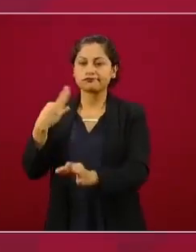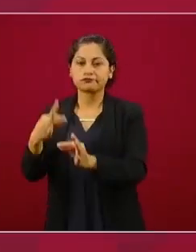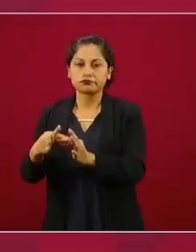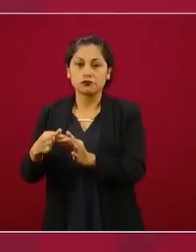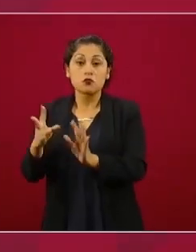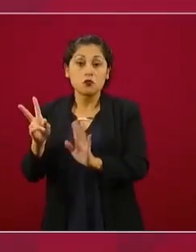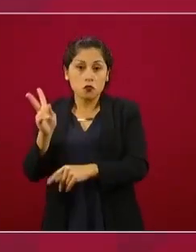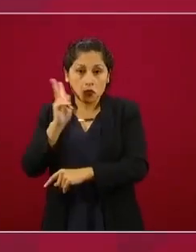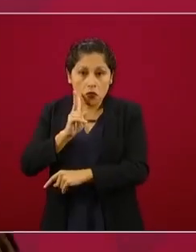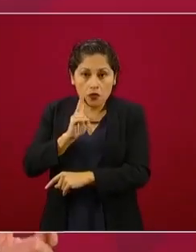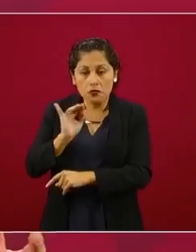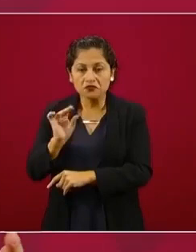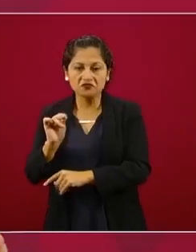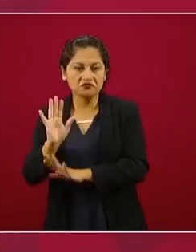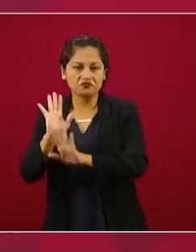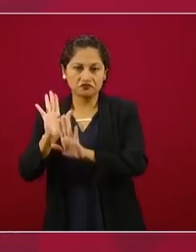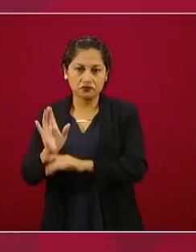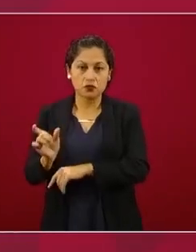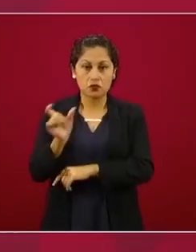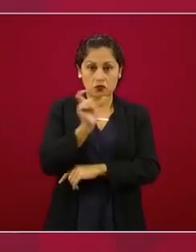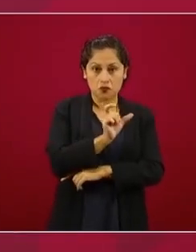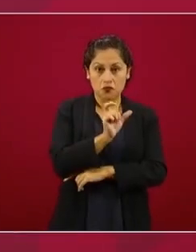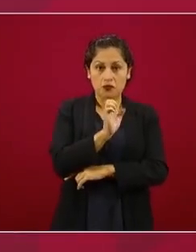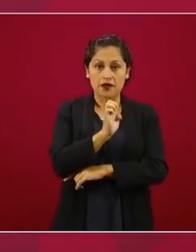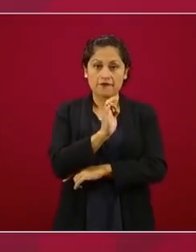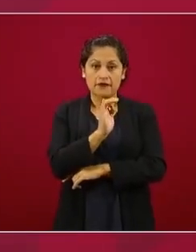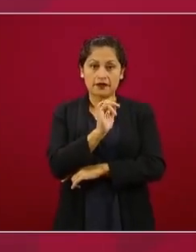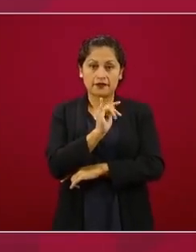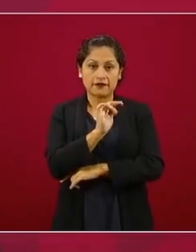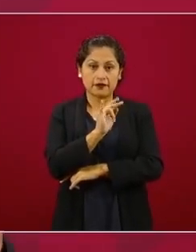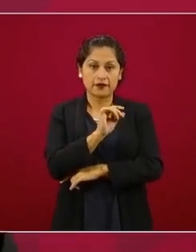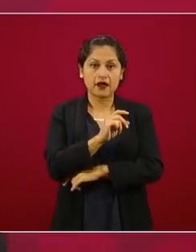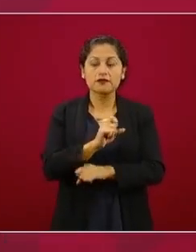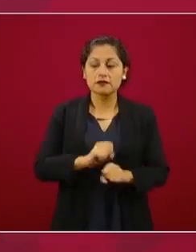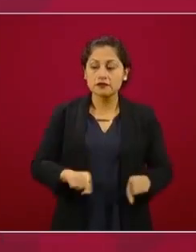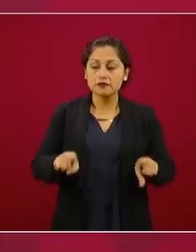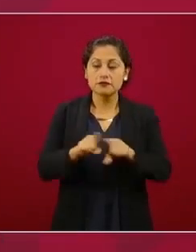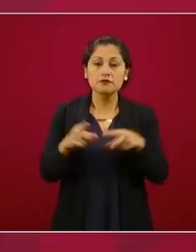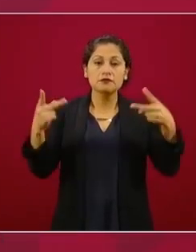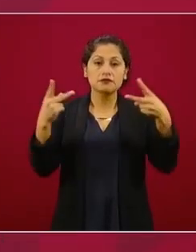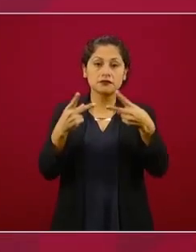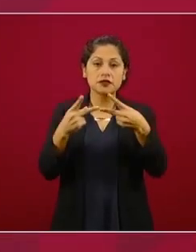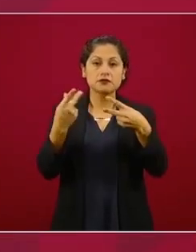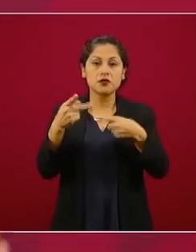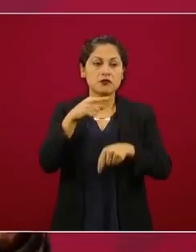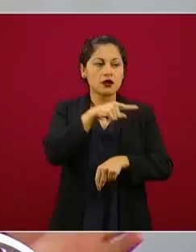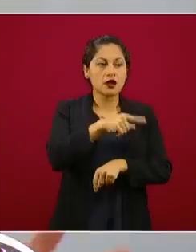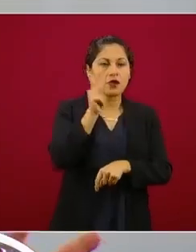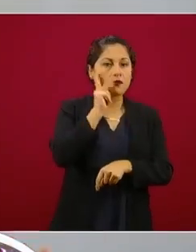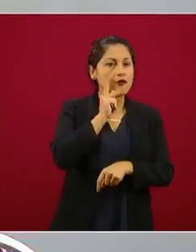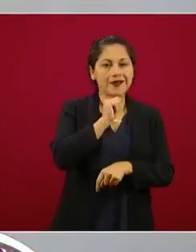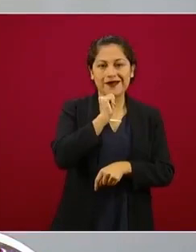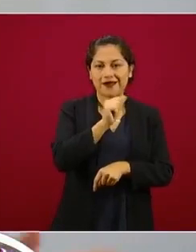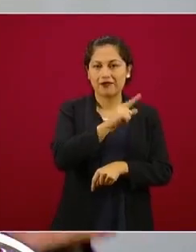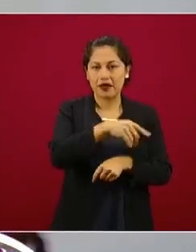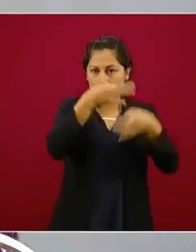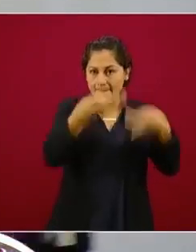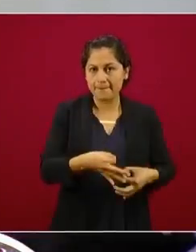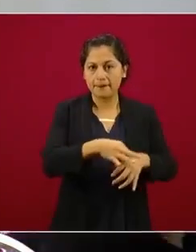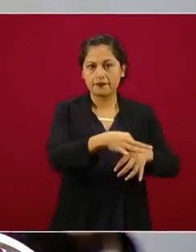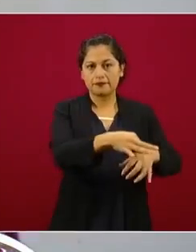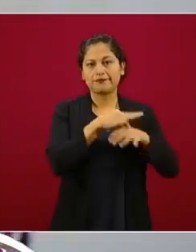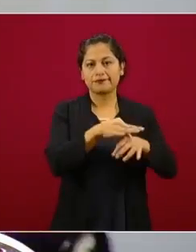experimentales. Efectividad es lo mismo, pero en condiciones reales. Y suele existir